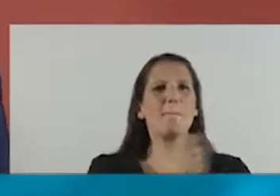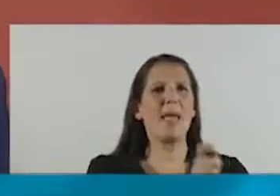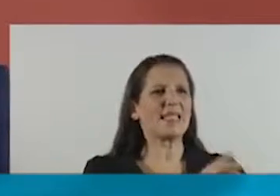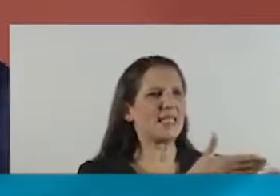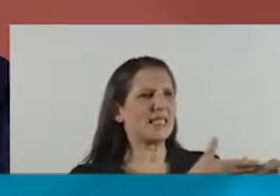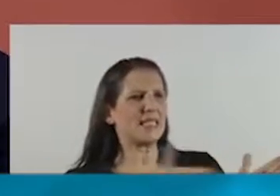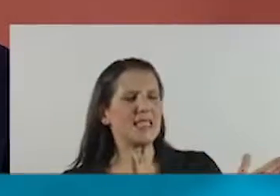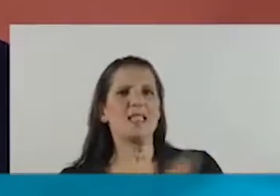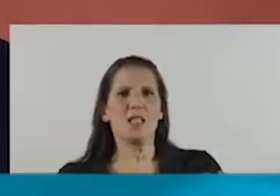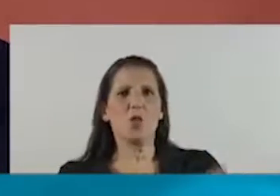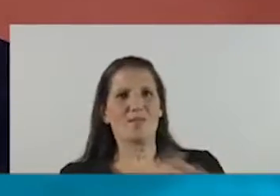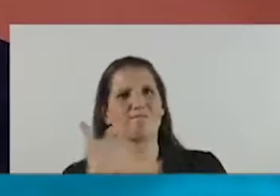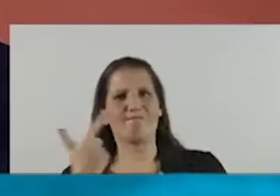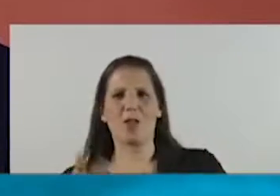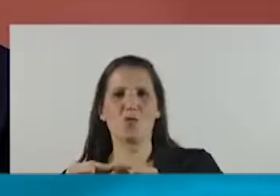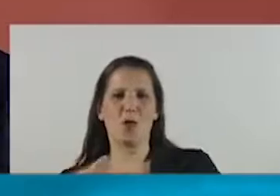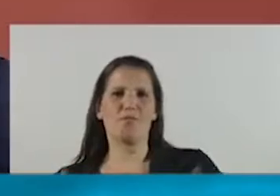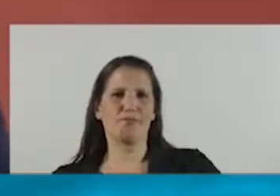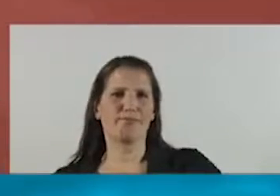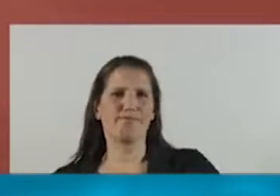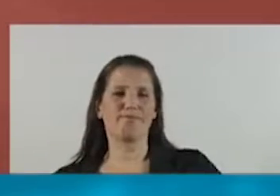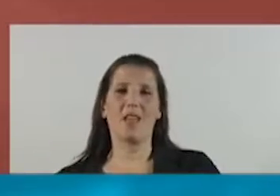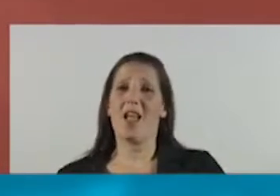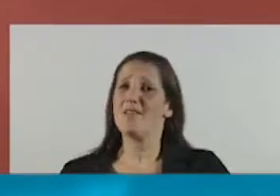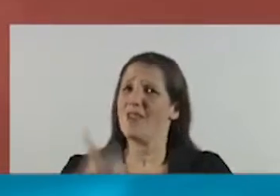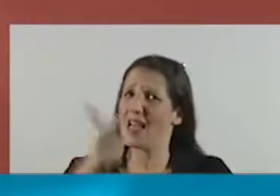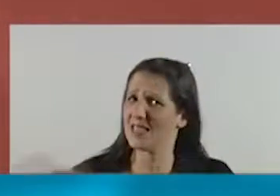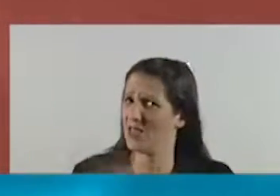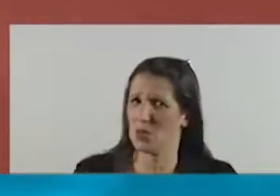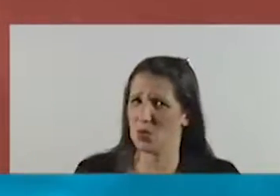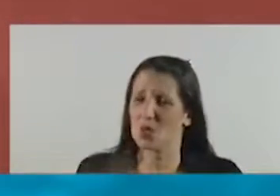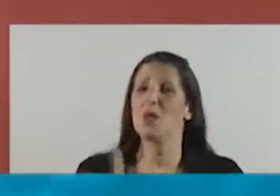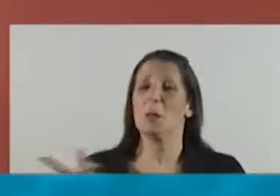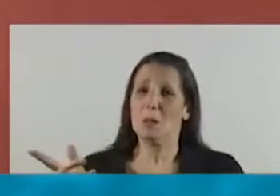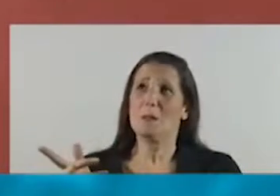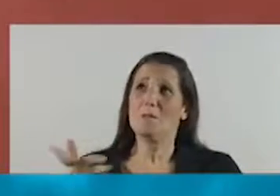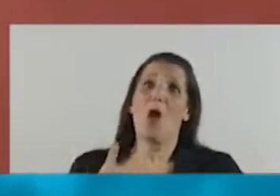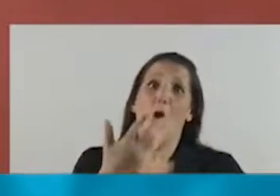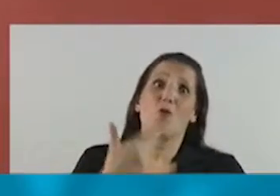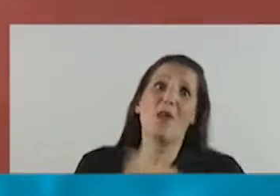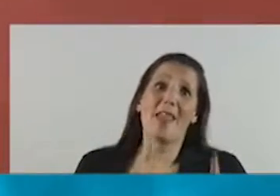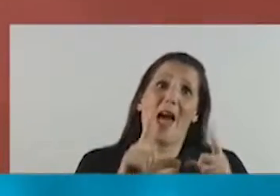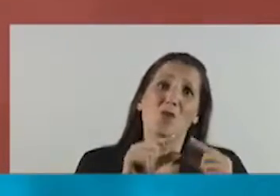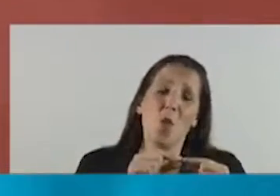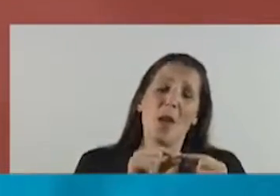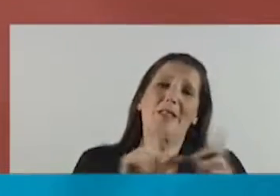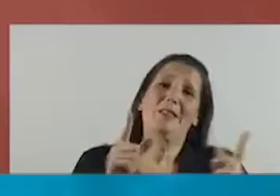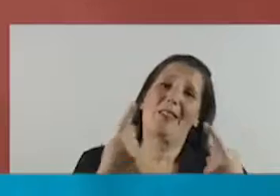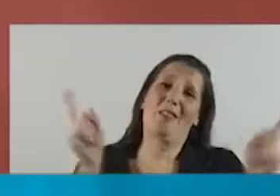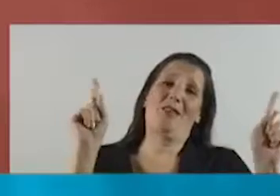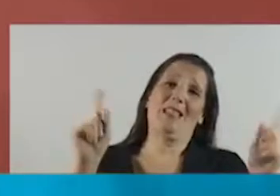no es una noticia fácil claro que quisiéramos que fuese distinta y que más quisiera yo que